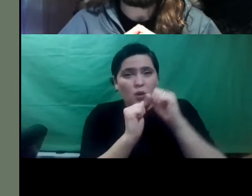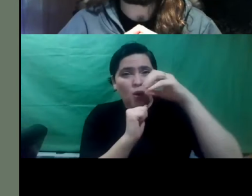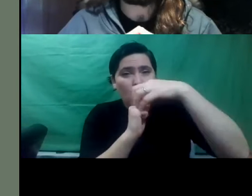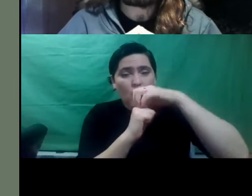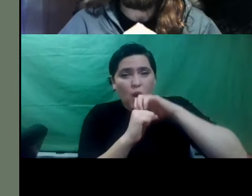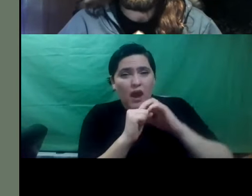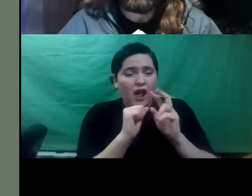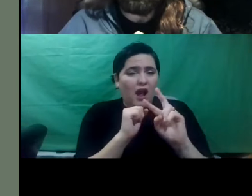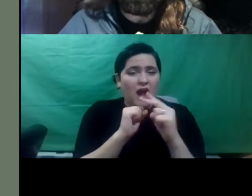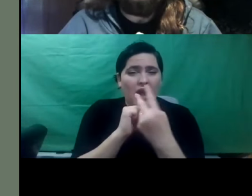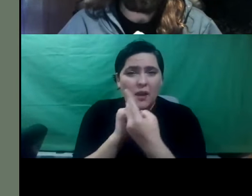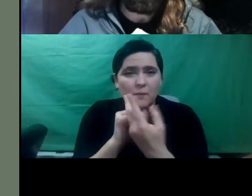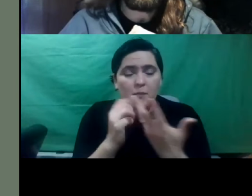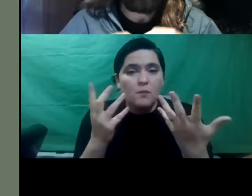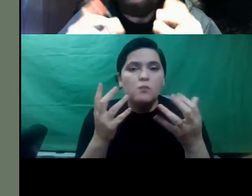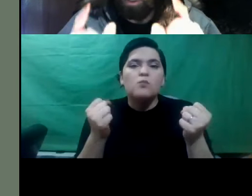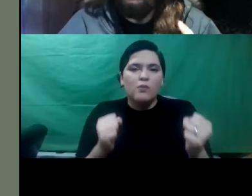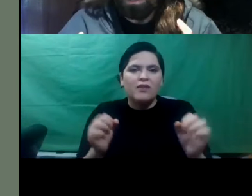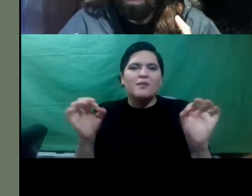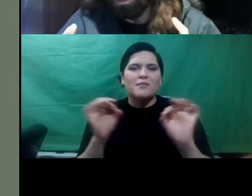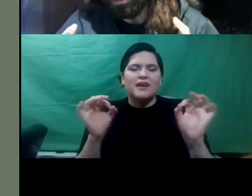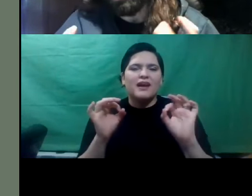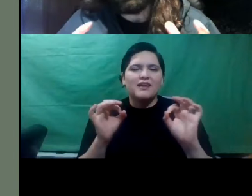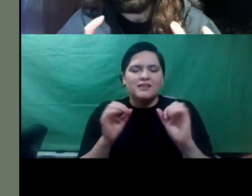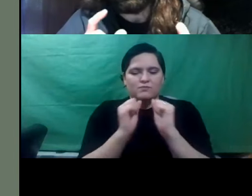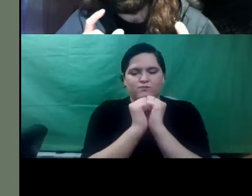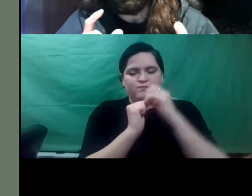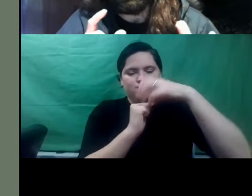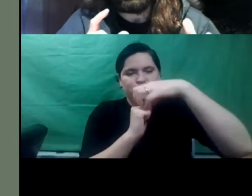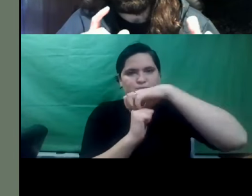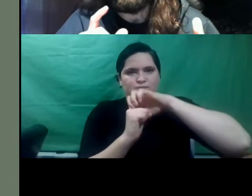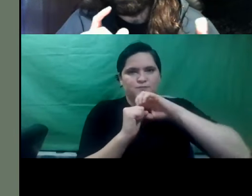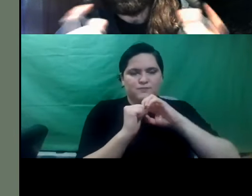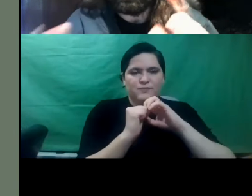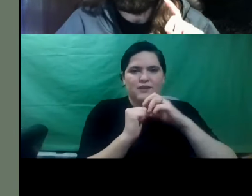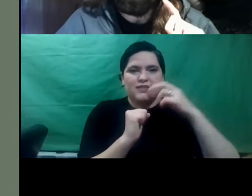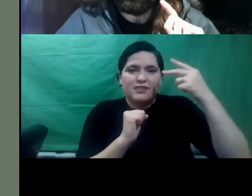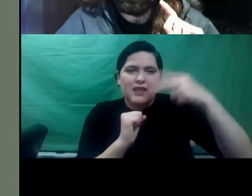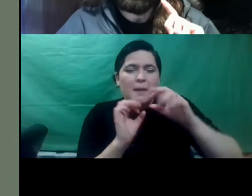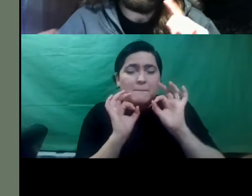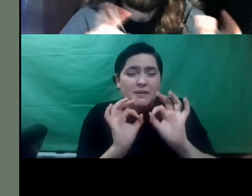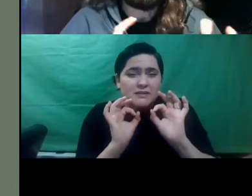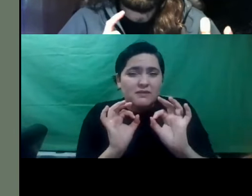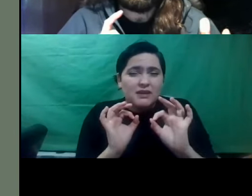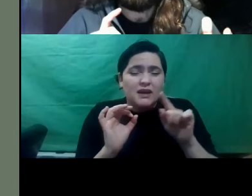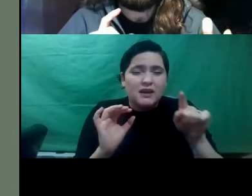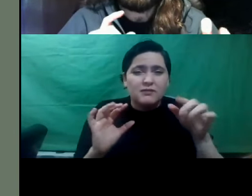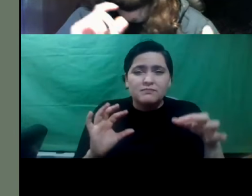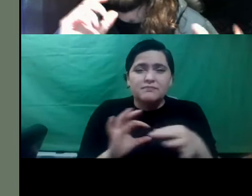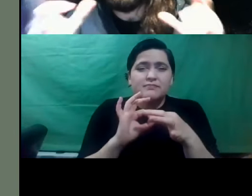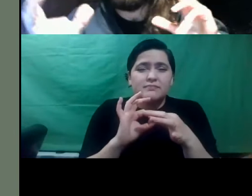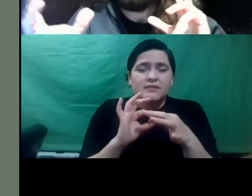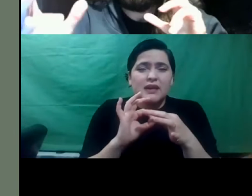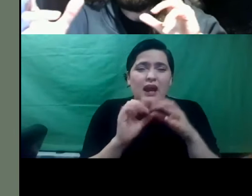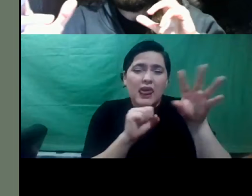entropía pueden ser explicados por una relación región específica entre la densidad de receptores y la conectividad anatómica.